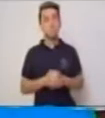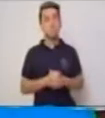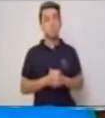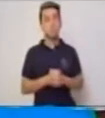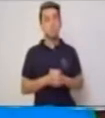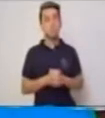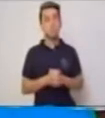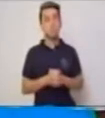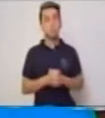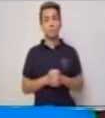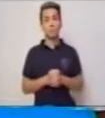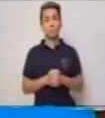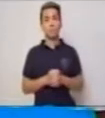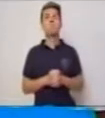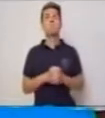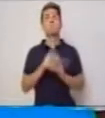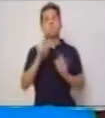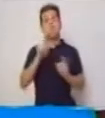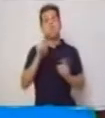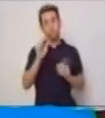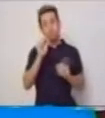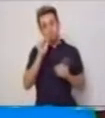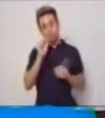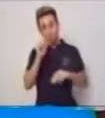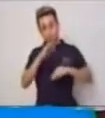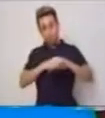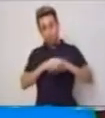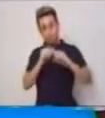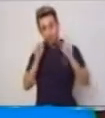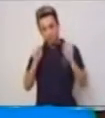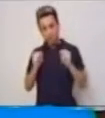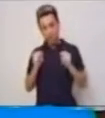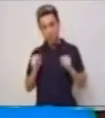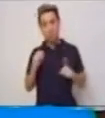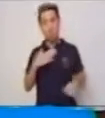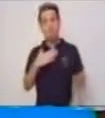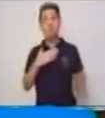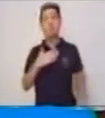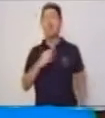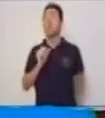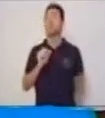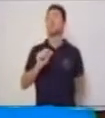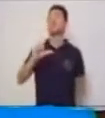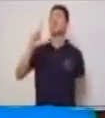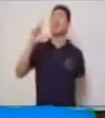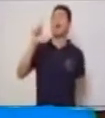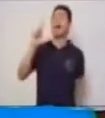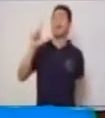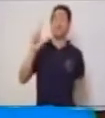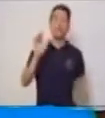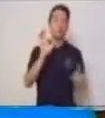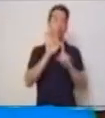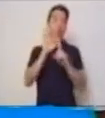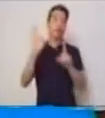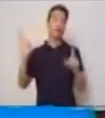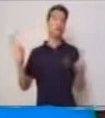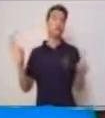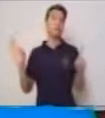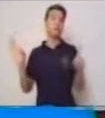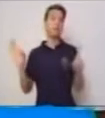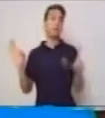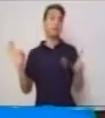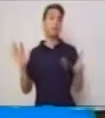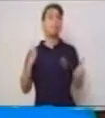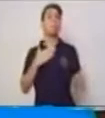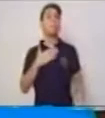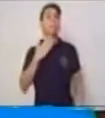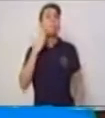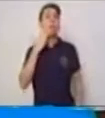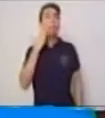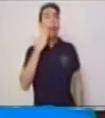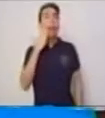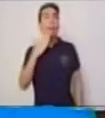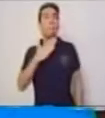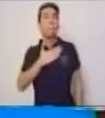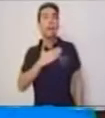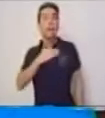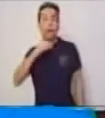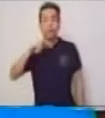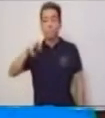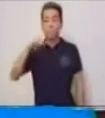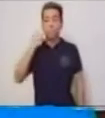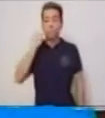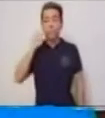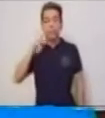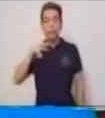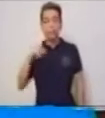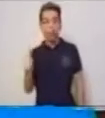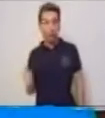Vamos a complicarlo un poquito más. Estamos acostumbrados a escribir las oraciones de mi mamá me mima y el